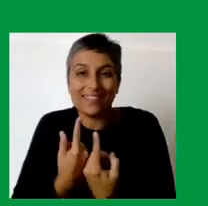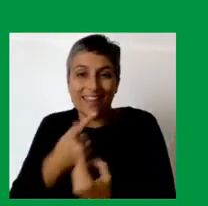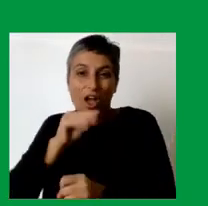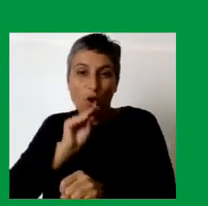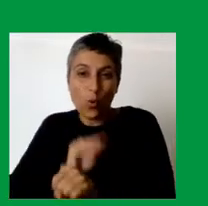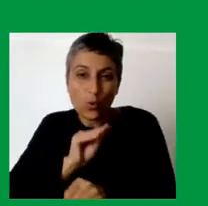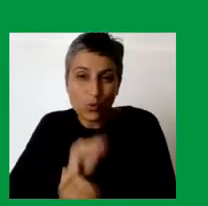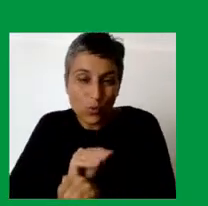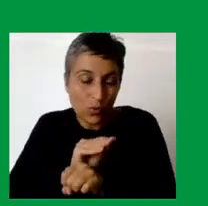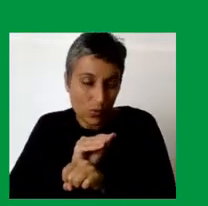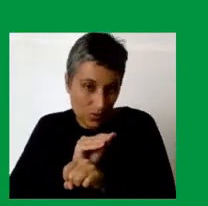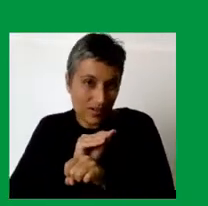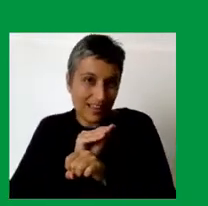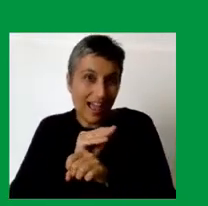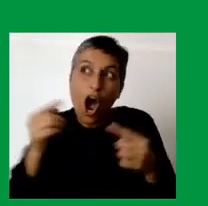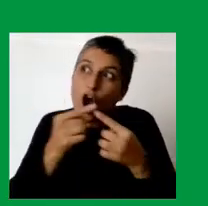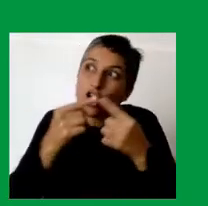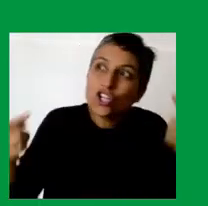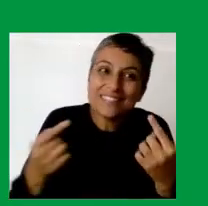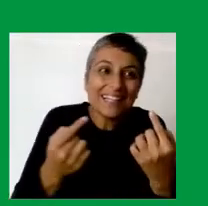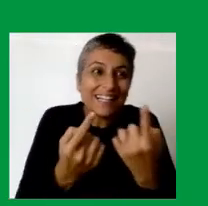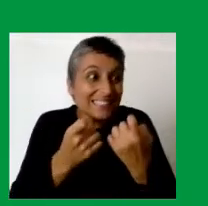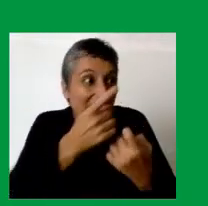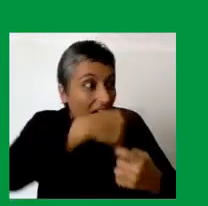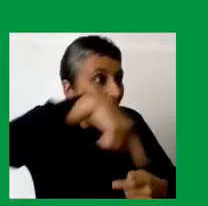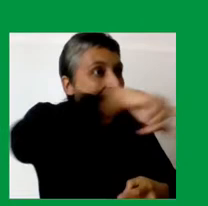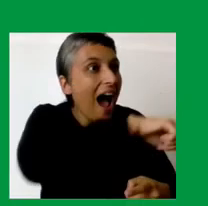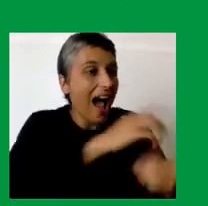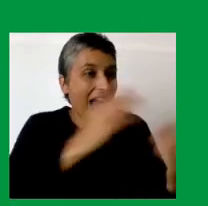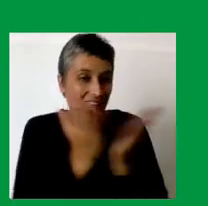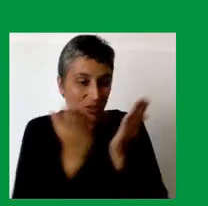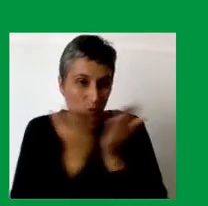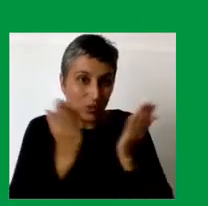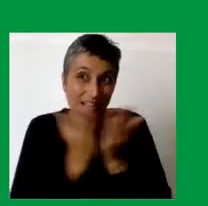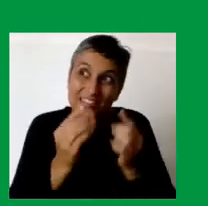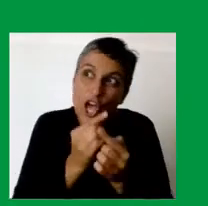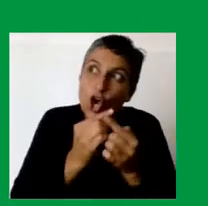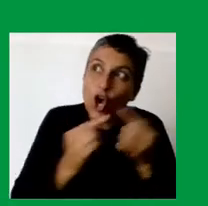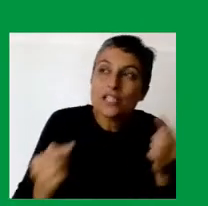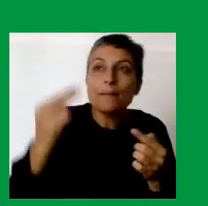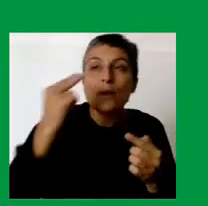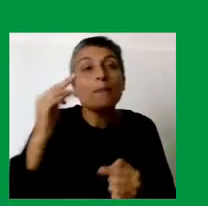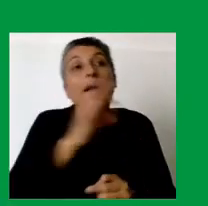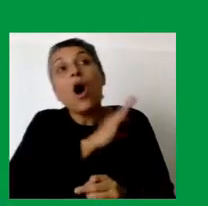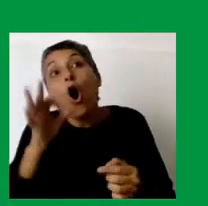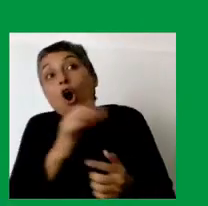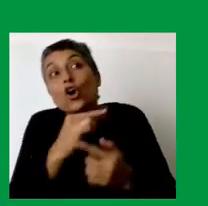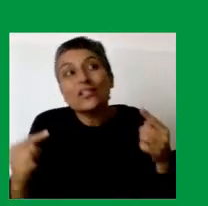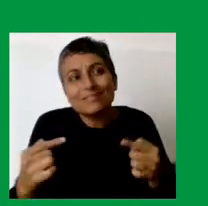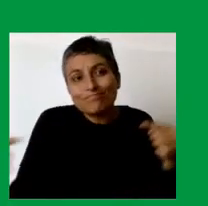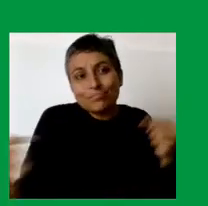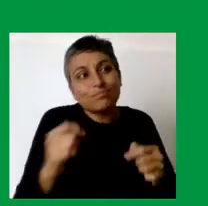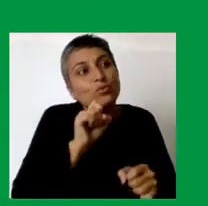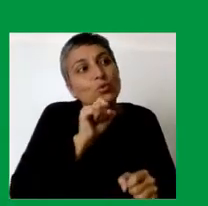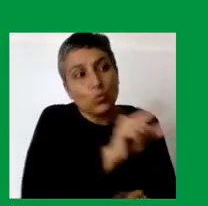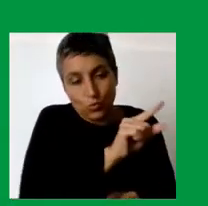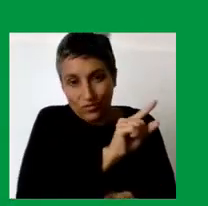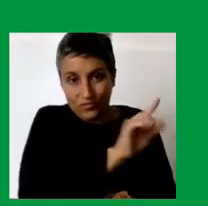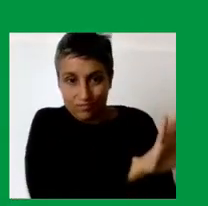A la necesidad de nuestros estudiantes, ¿no? A las problemáticas y a las tensiones que viven nuestros